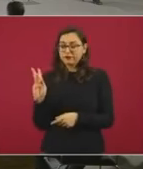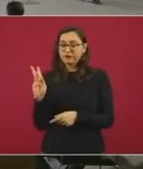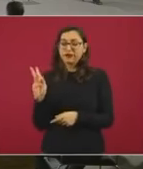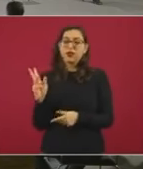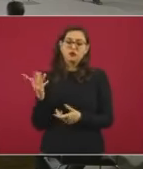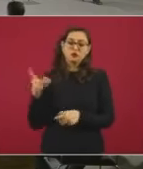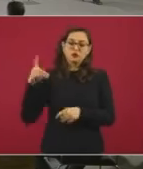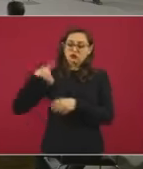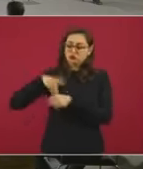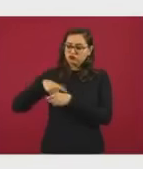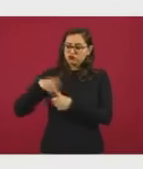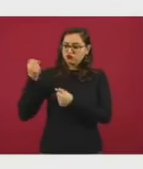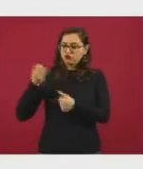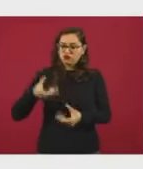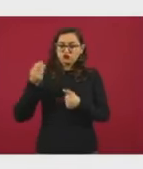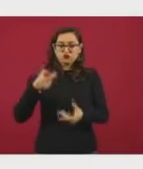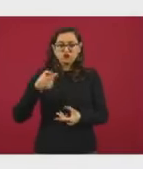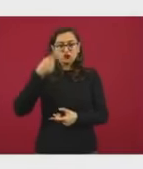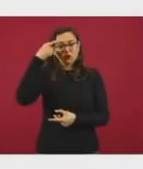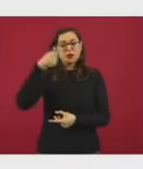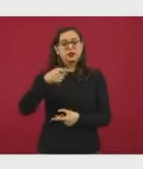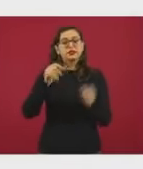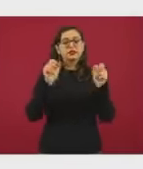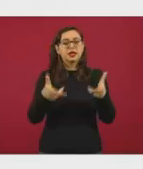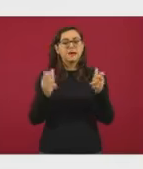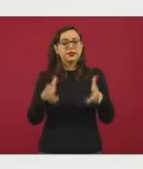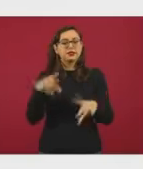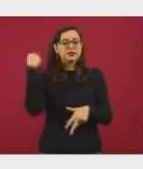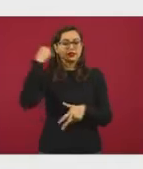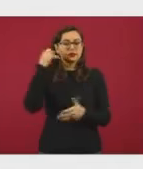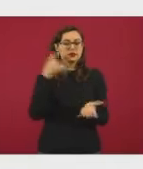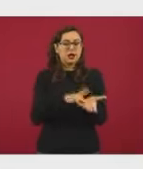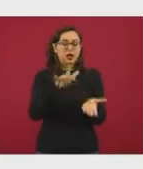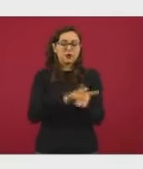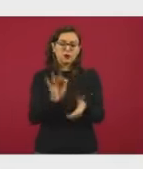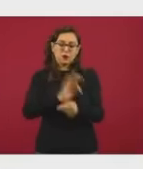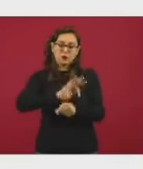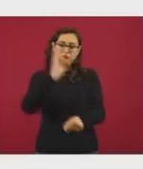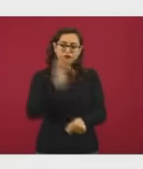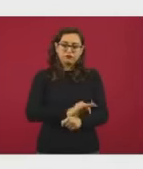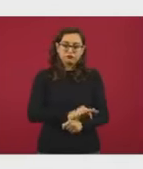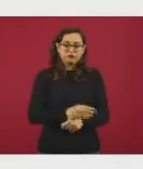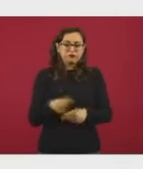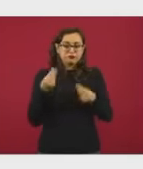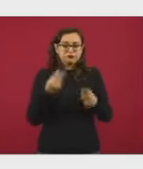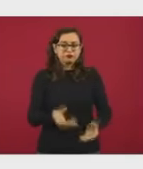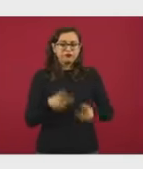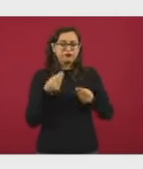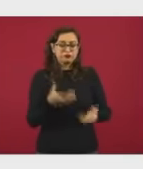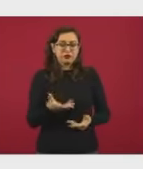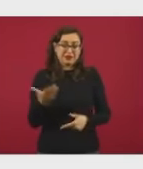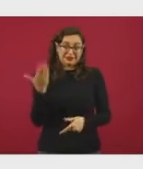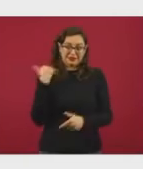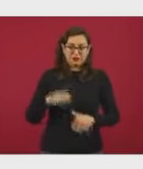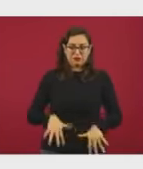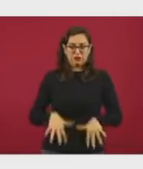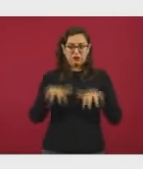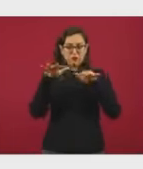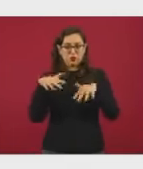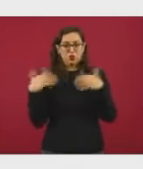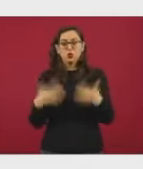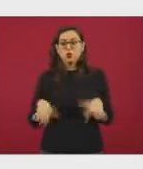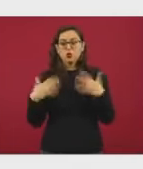las recientes inundaciones que tuvimos. Muchas gracias a todos los países que nos apoyaron. Todo esto está en una página de internet,